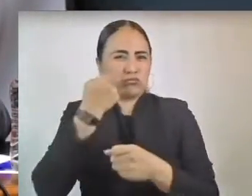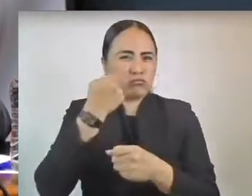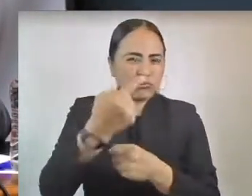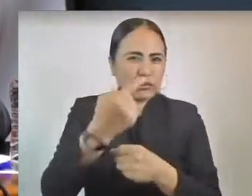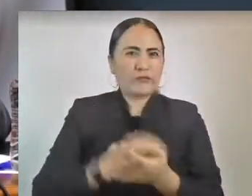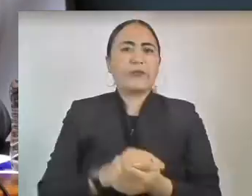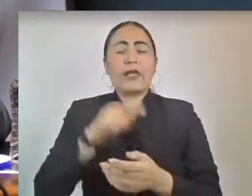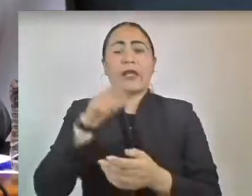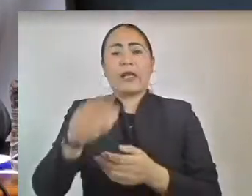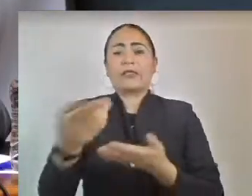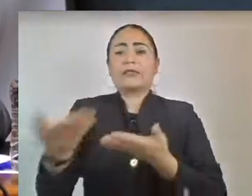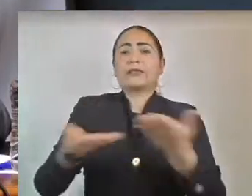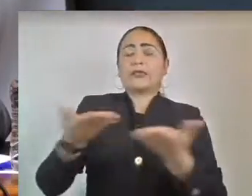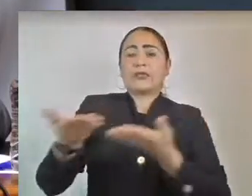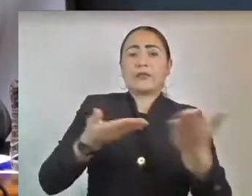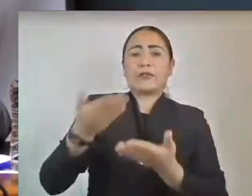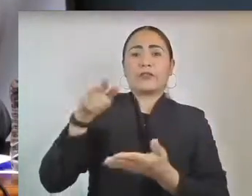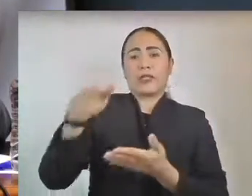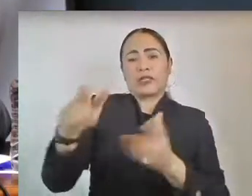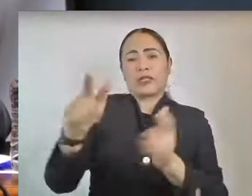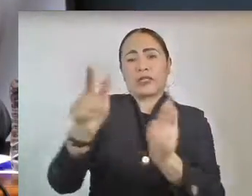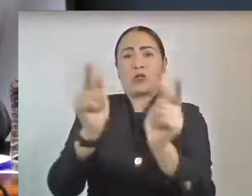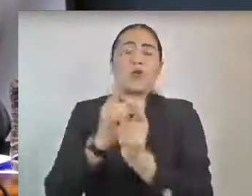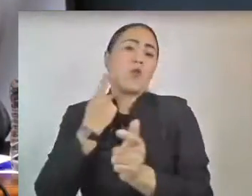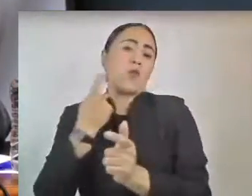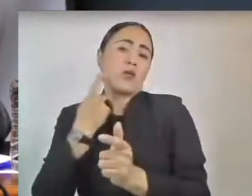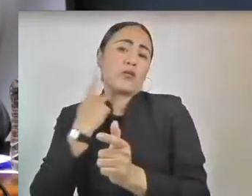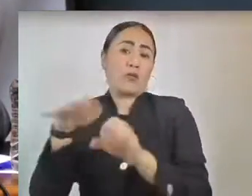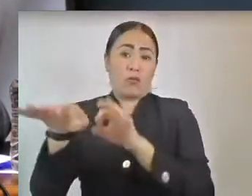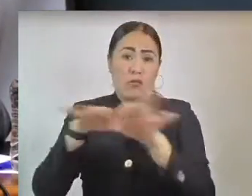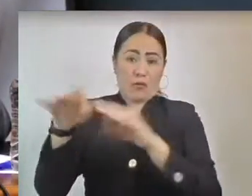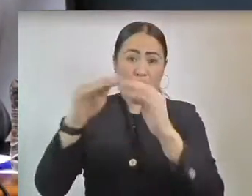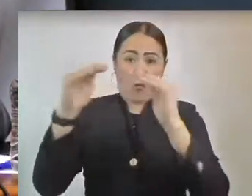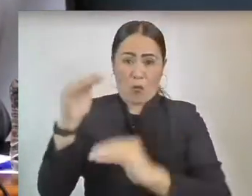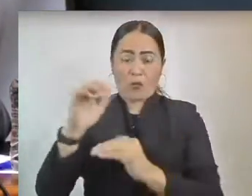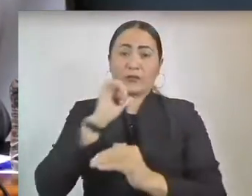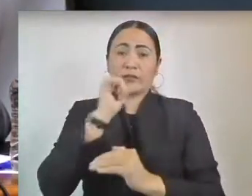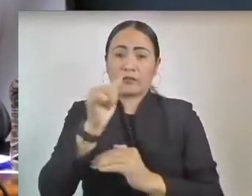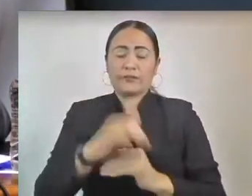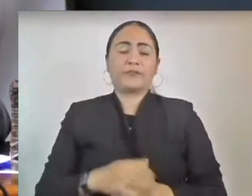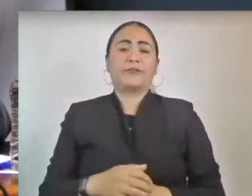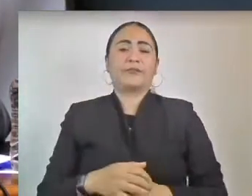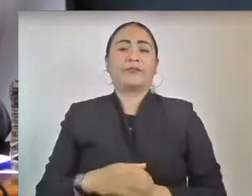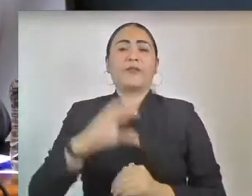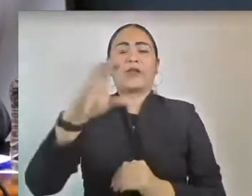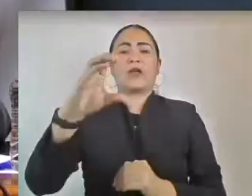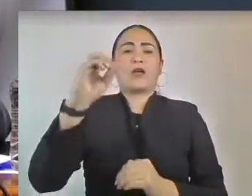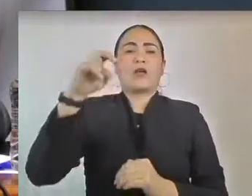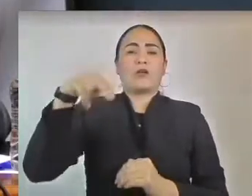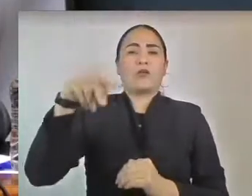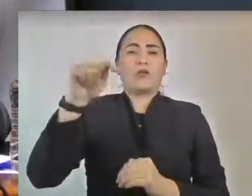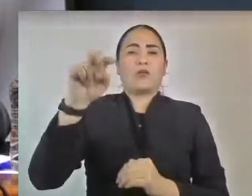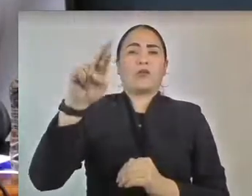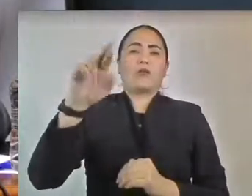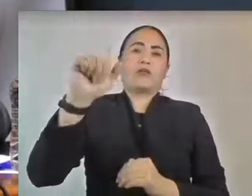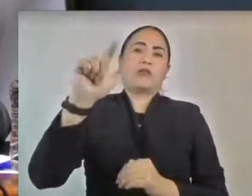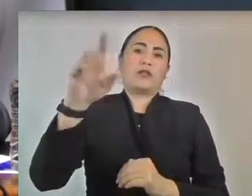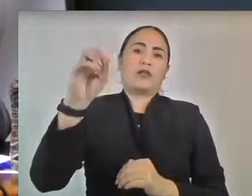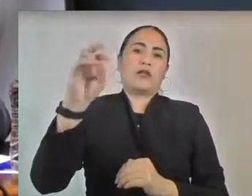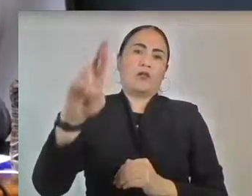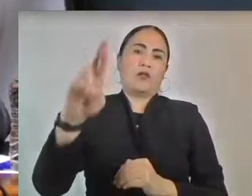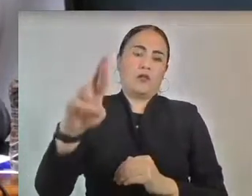prestado sus servicios a algún partido político. El Contralor General del Tribunal Electoral será designado por